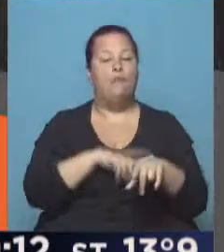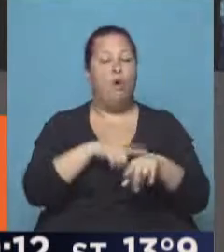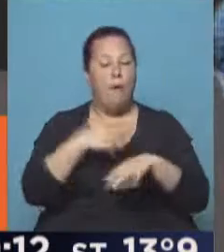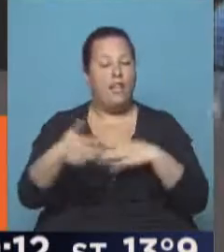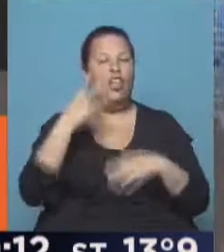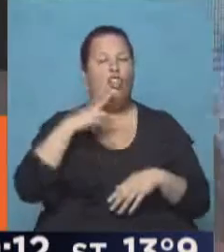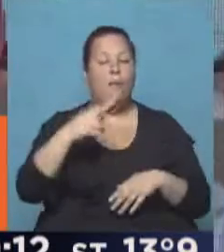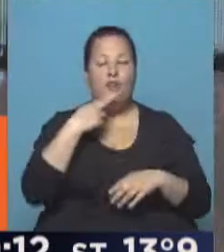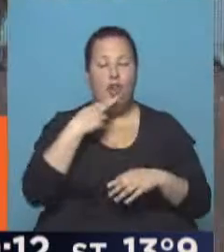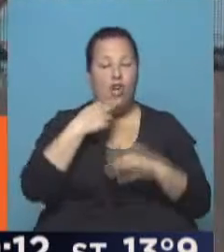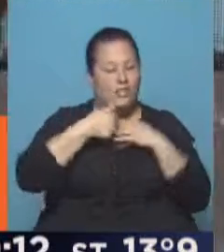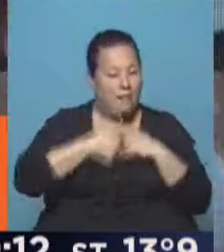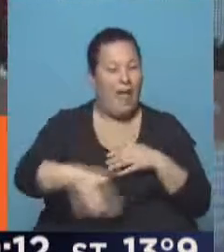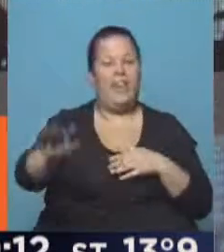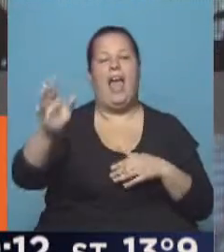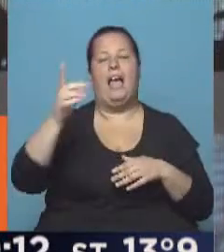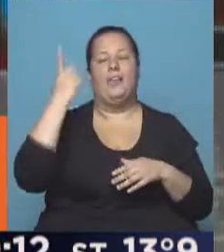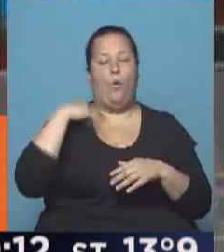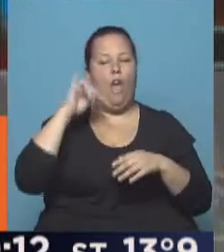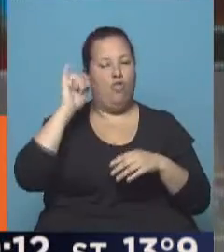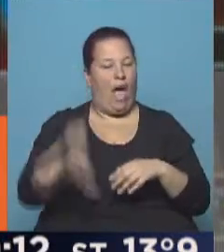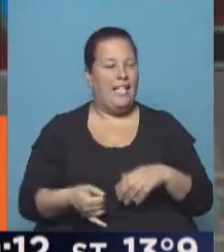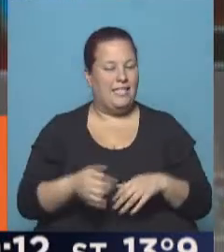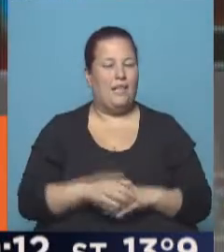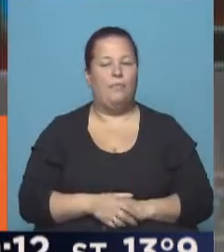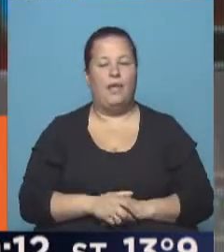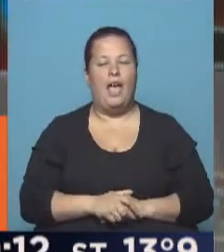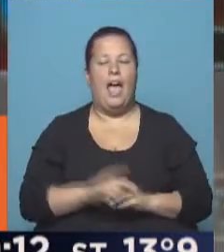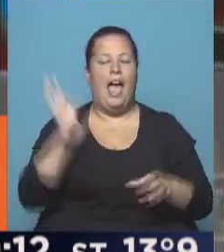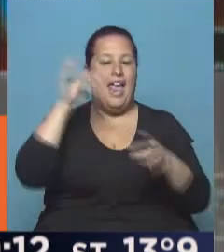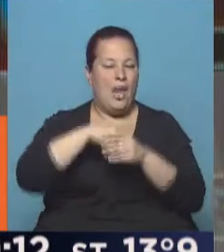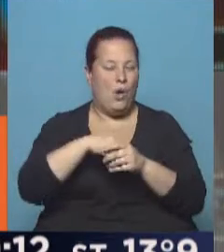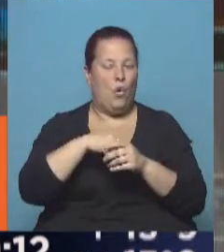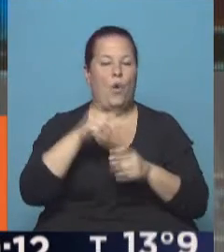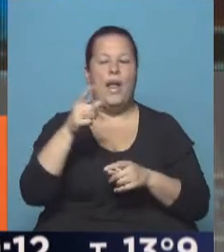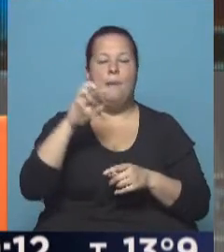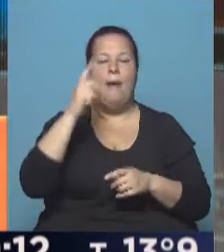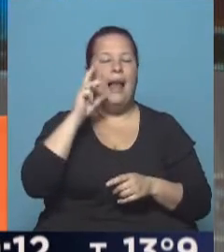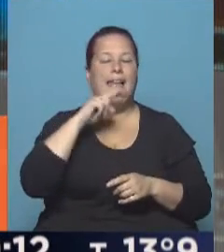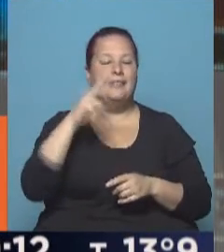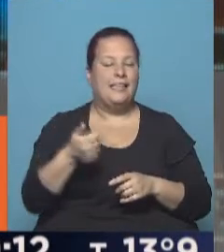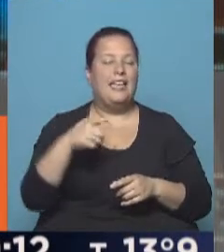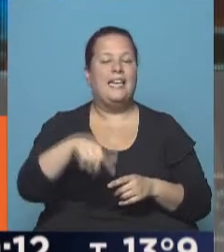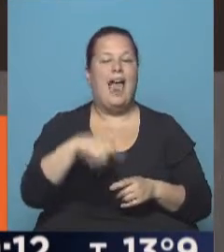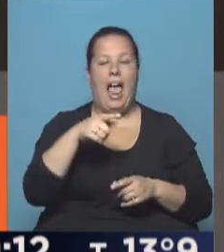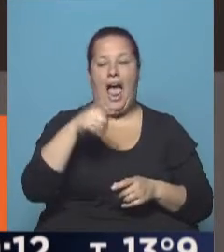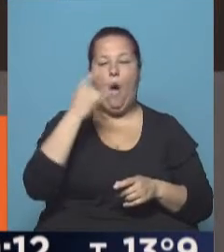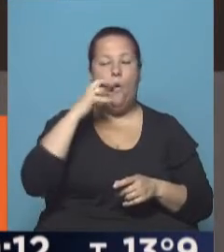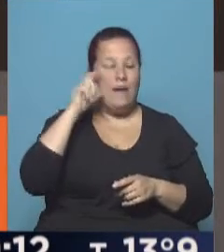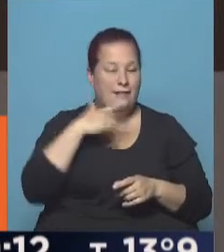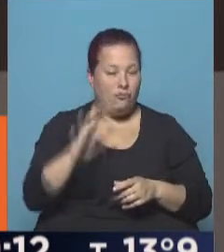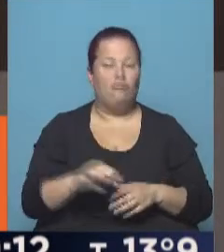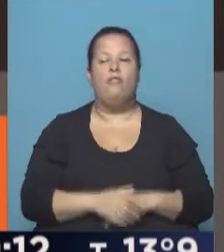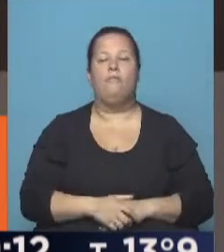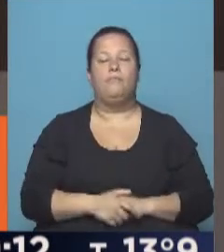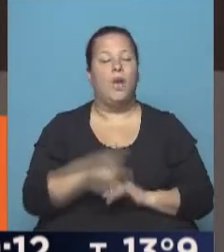desde 2011 en adelante, cuando se aceptó la inclusión de Palestina dentro de la UNESCO,